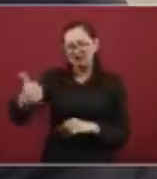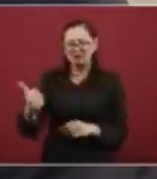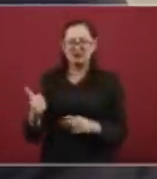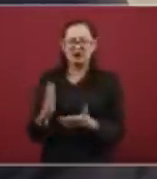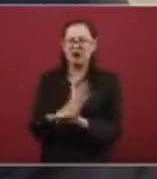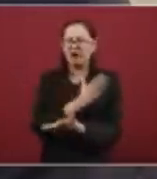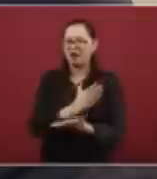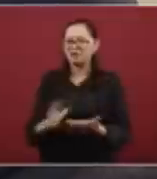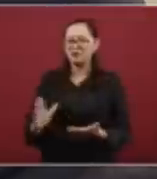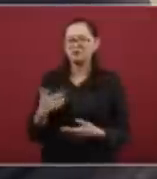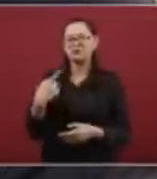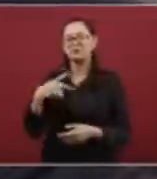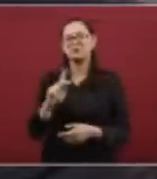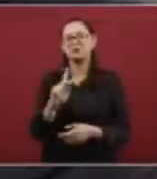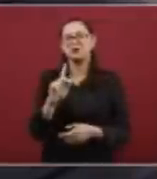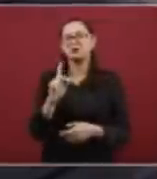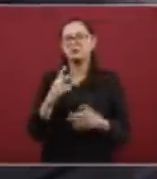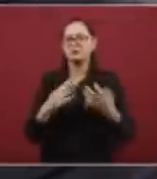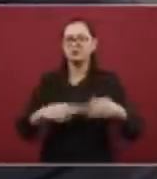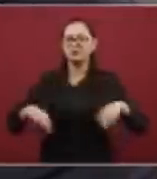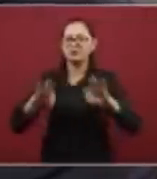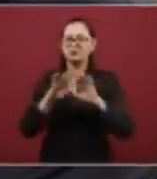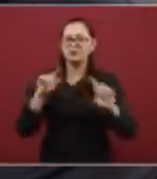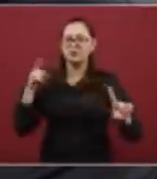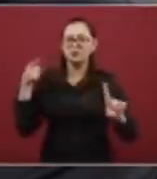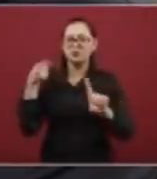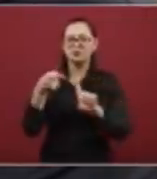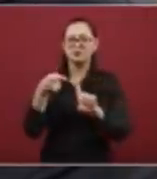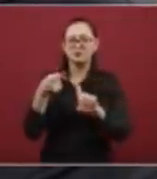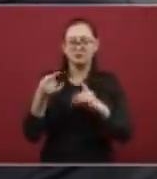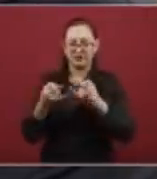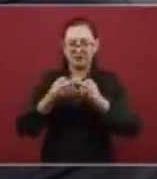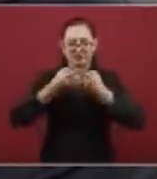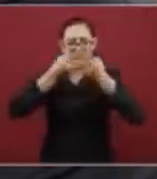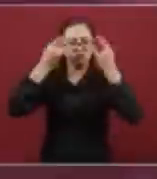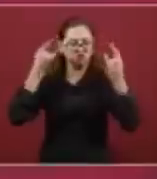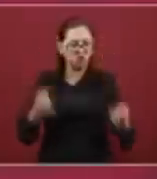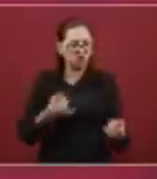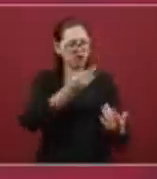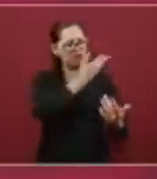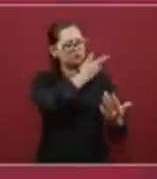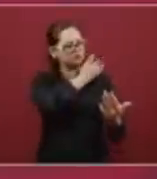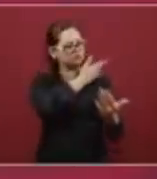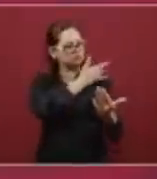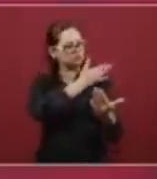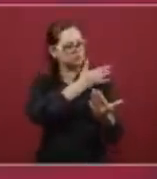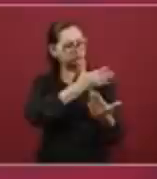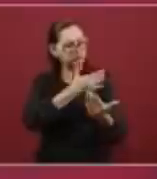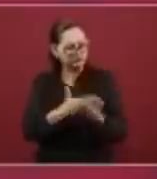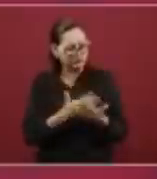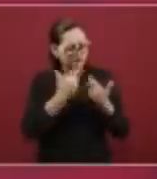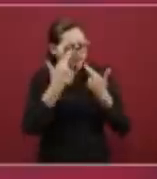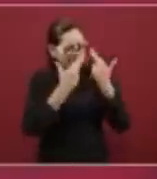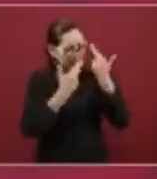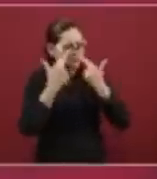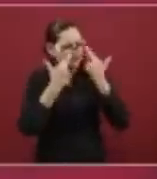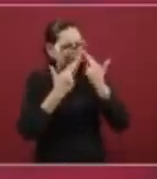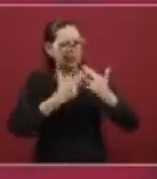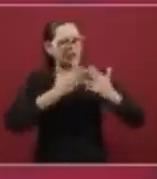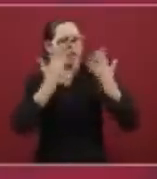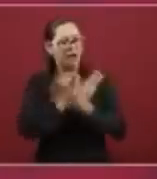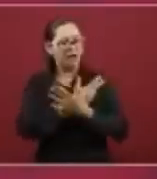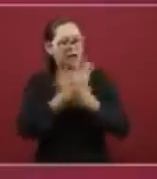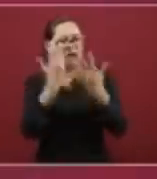la posibilidad de la revisión de nuestra historia, de conocer nuestro